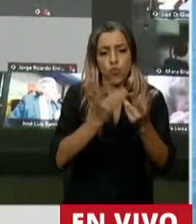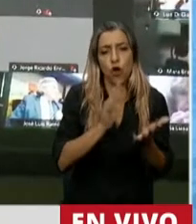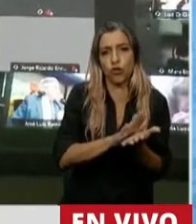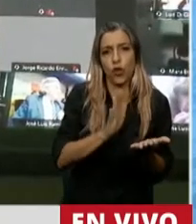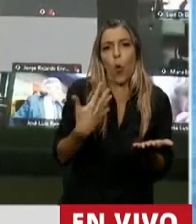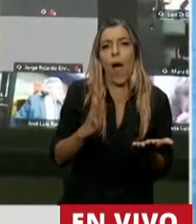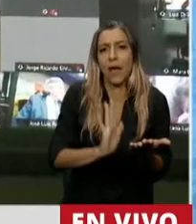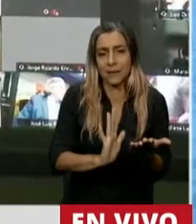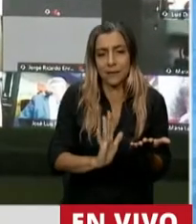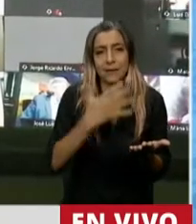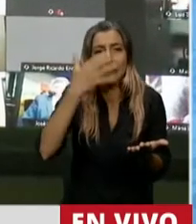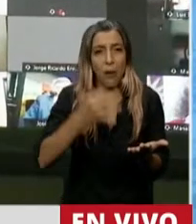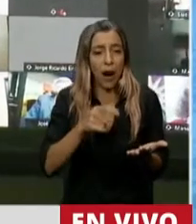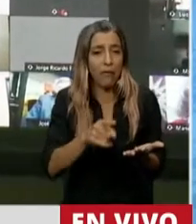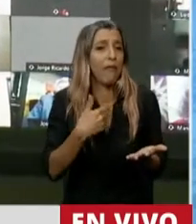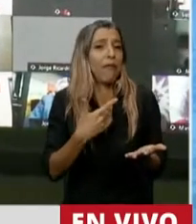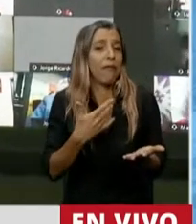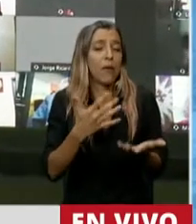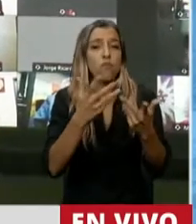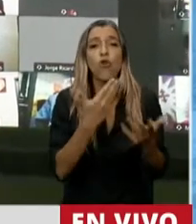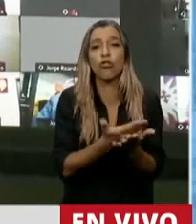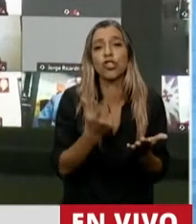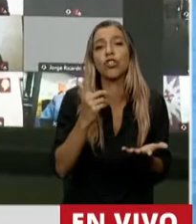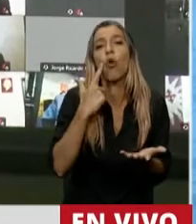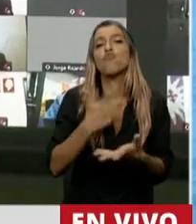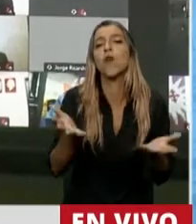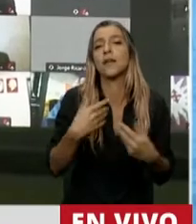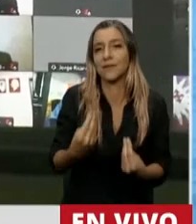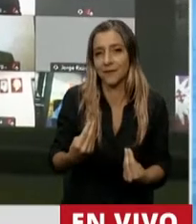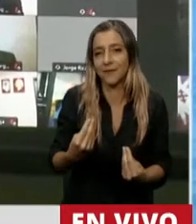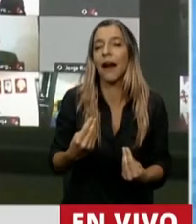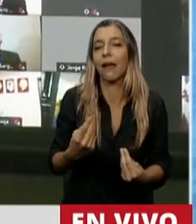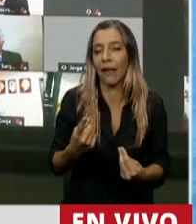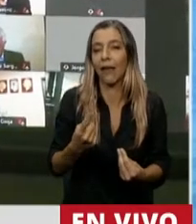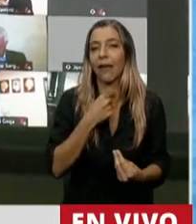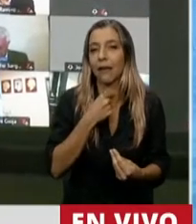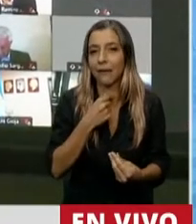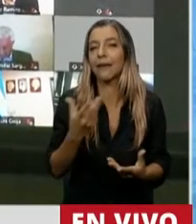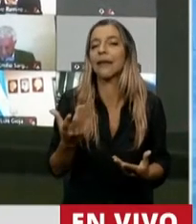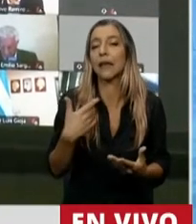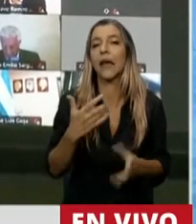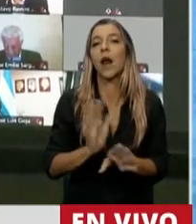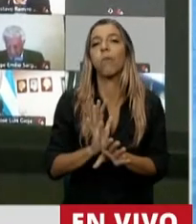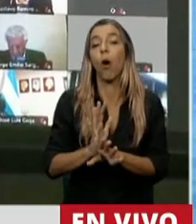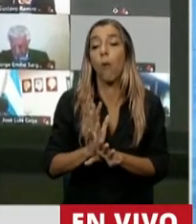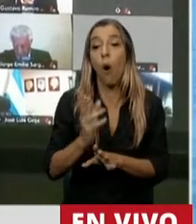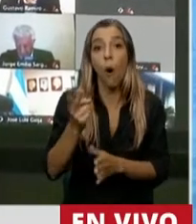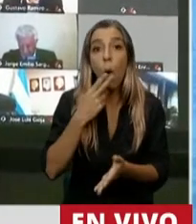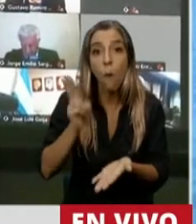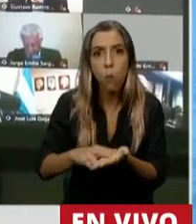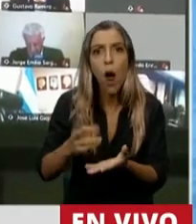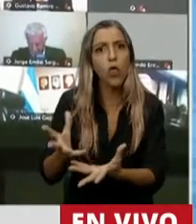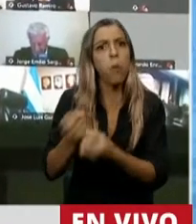proyecto. La verdadera voluntad es justamente esconder, poniéndose el traje de Robin Hood, un